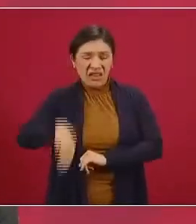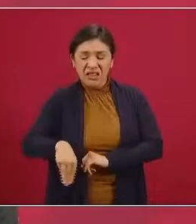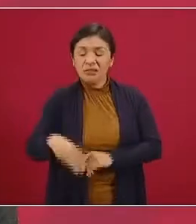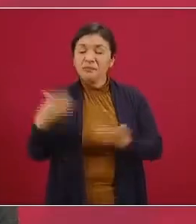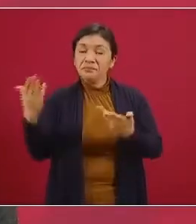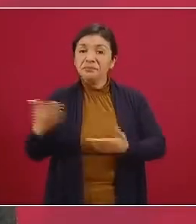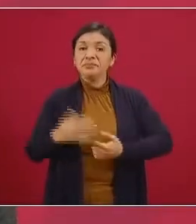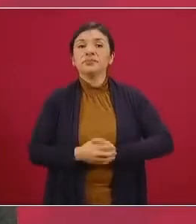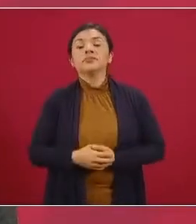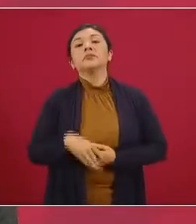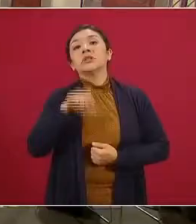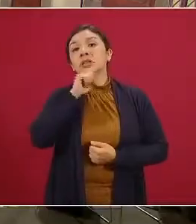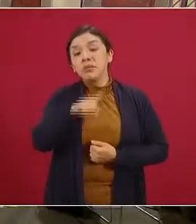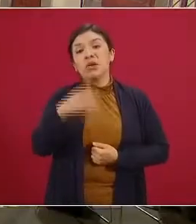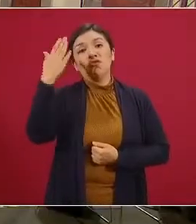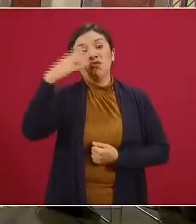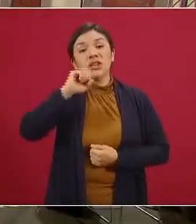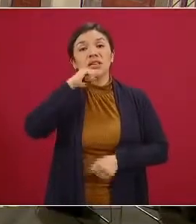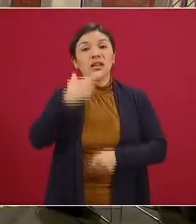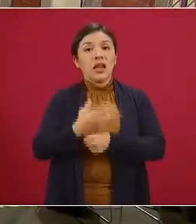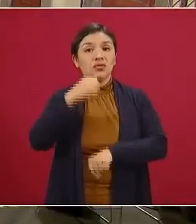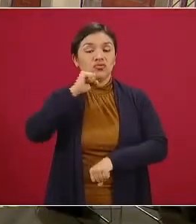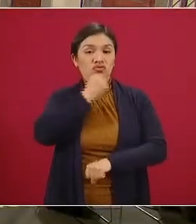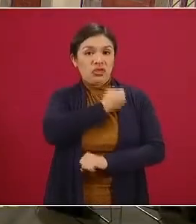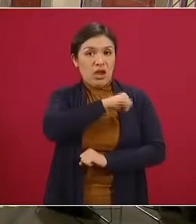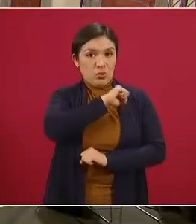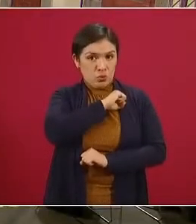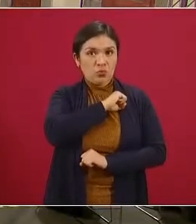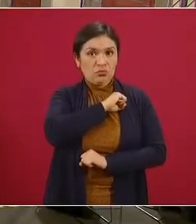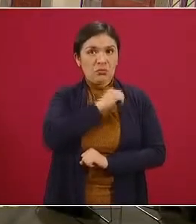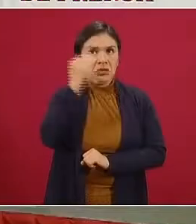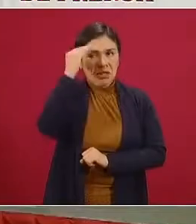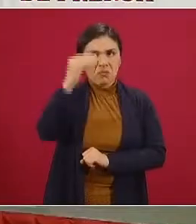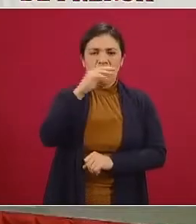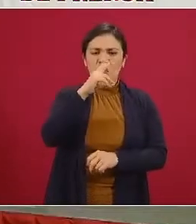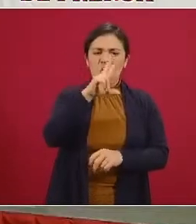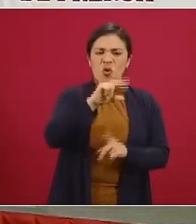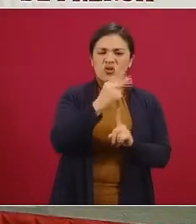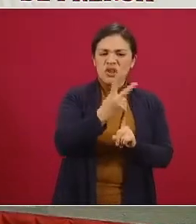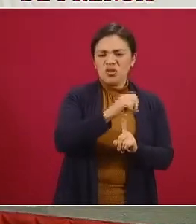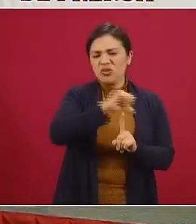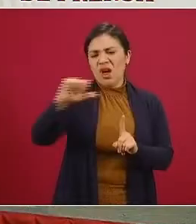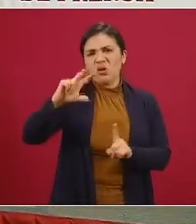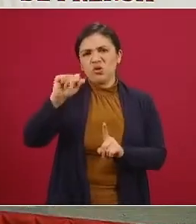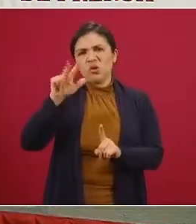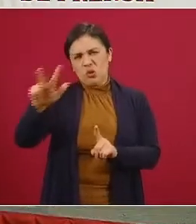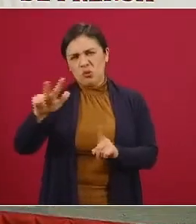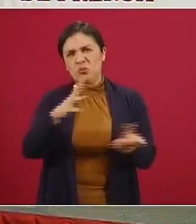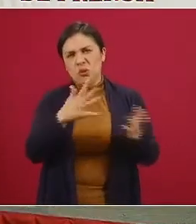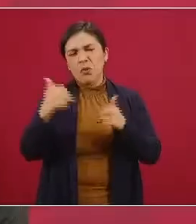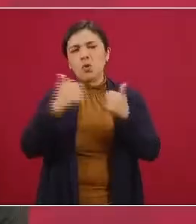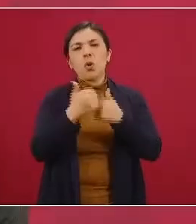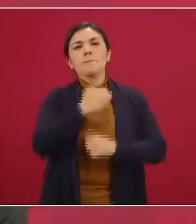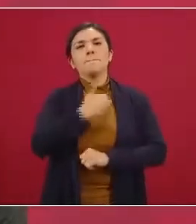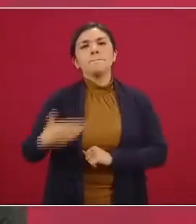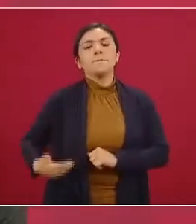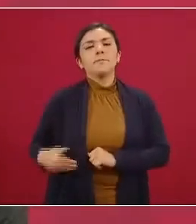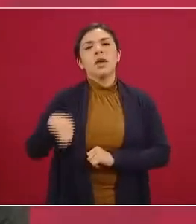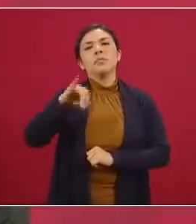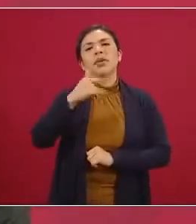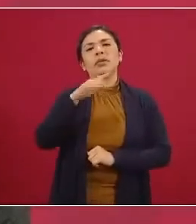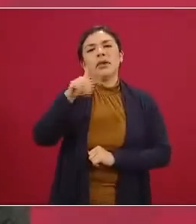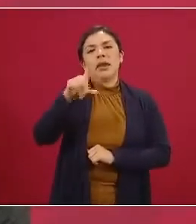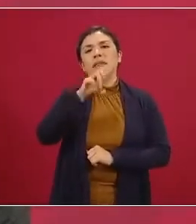Fue ya dije, el secretario de Salud. Él fue secretario de Salud en el periodo 82-88 con el presidente Miguel de la